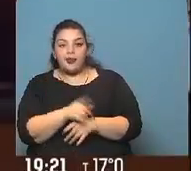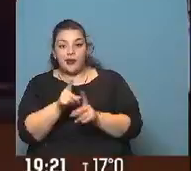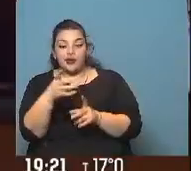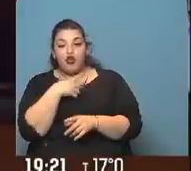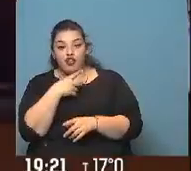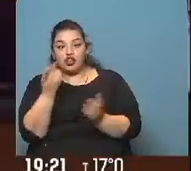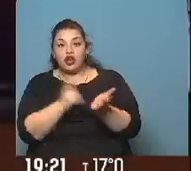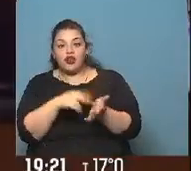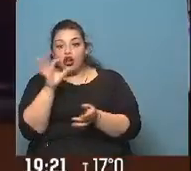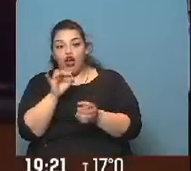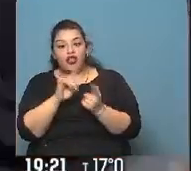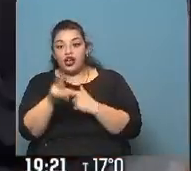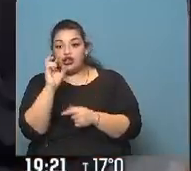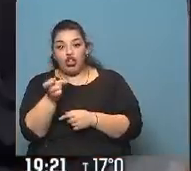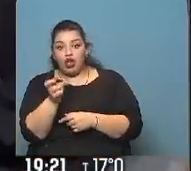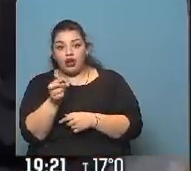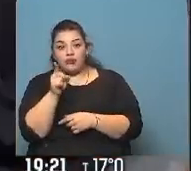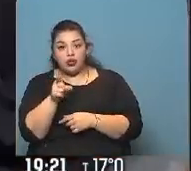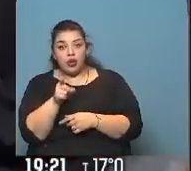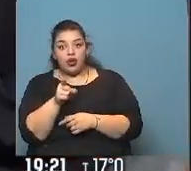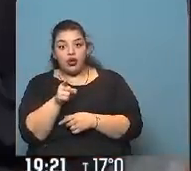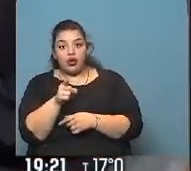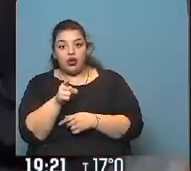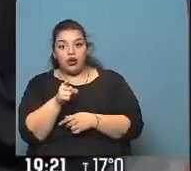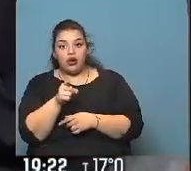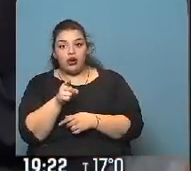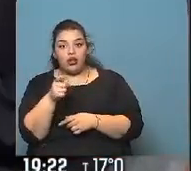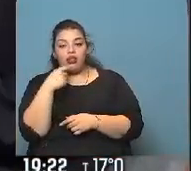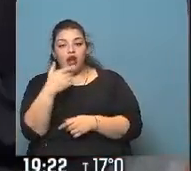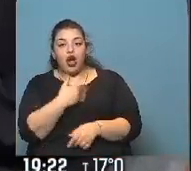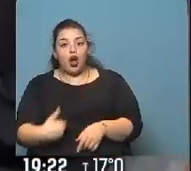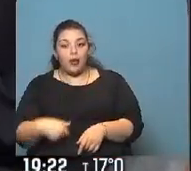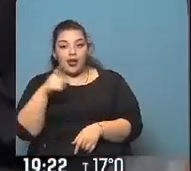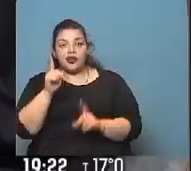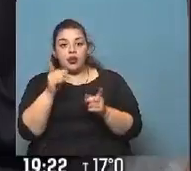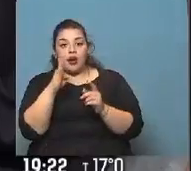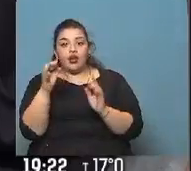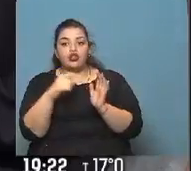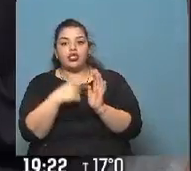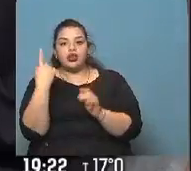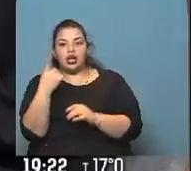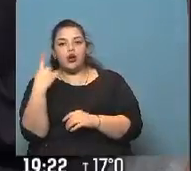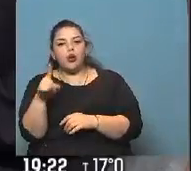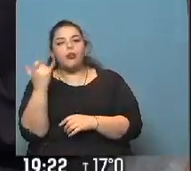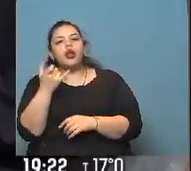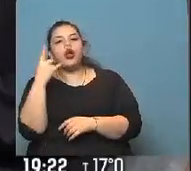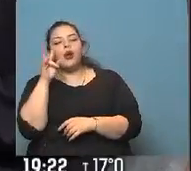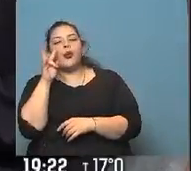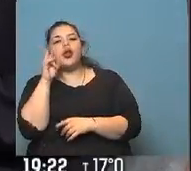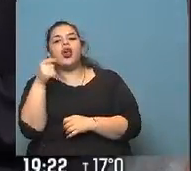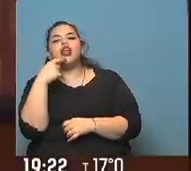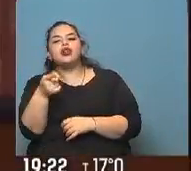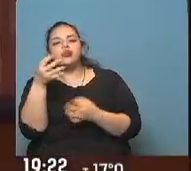directamente dolarización esto fue completamente desmentido por el gobierno y por el banco central pero veamos lo que decía justamente